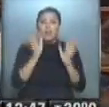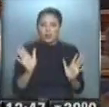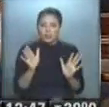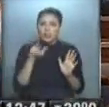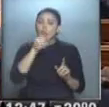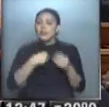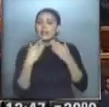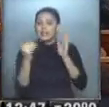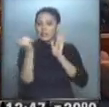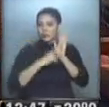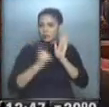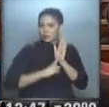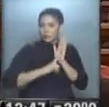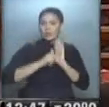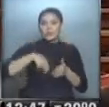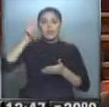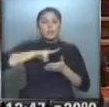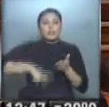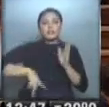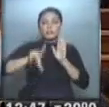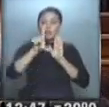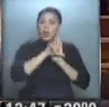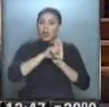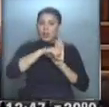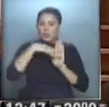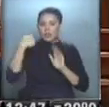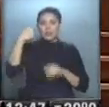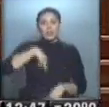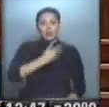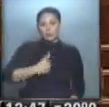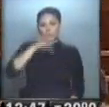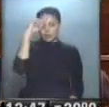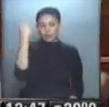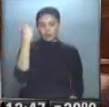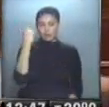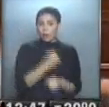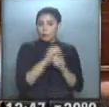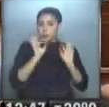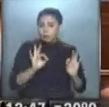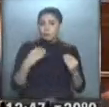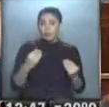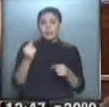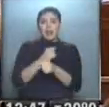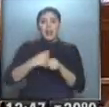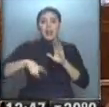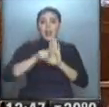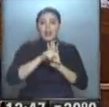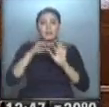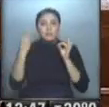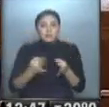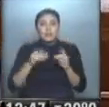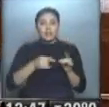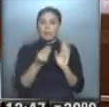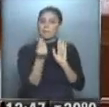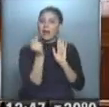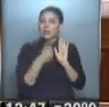normas constitucionales y convencionales que fueran invocadas por el Estado Nacional para justificar la sanción de la ley y para sostener su